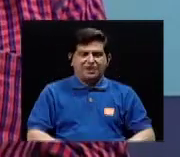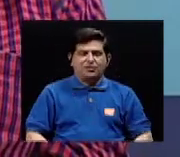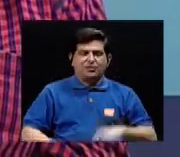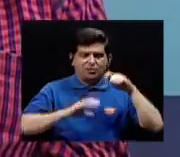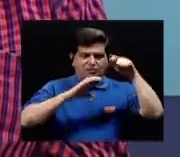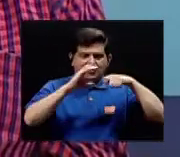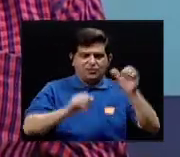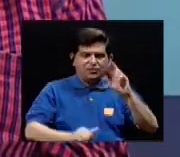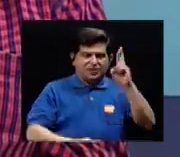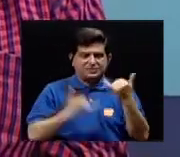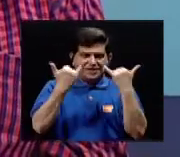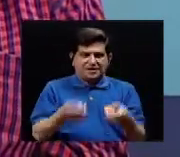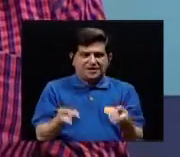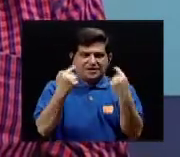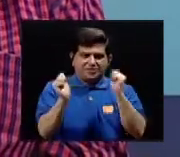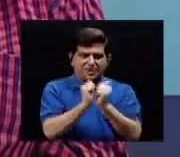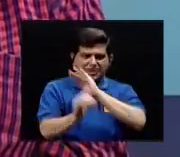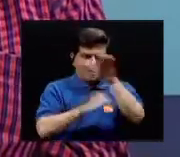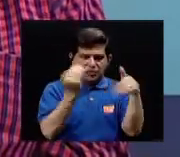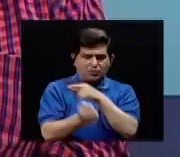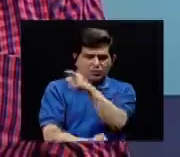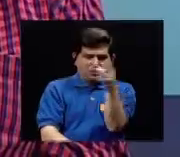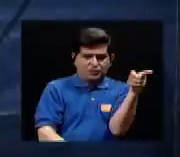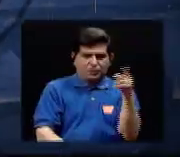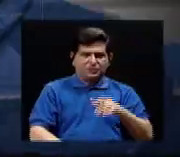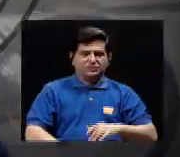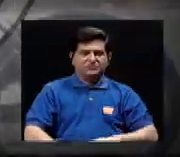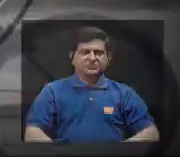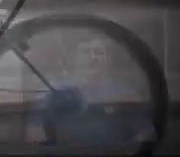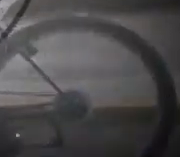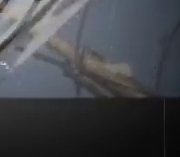sección cinético y regresamos con todos ustedes.